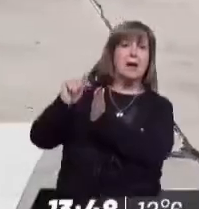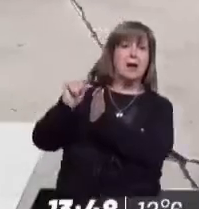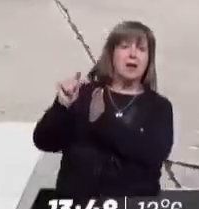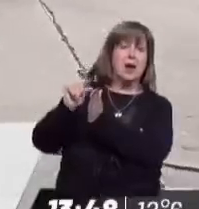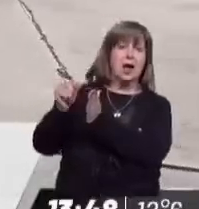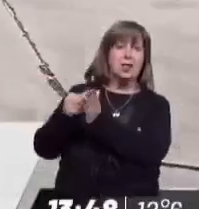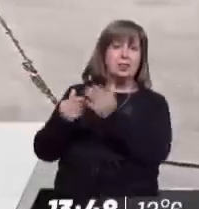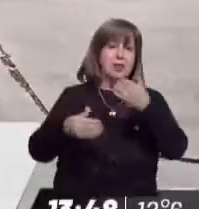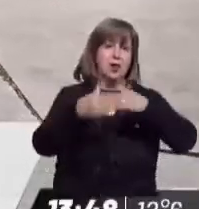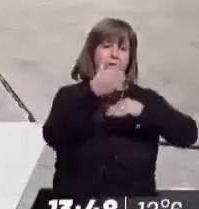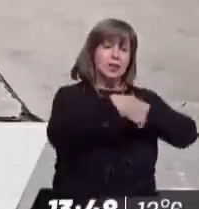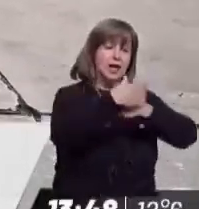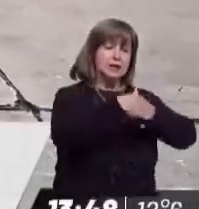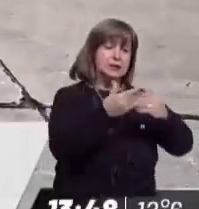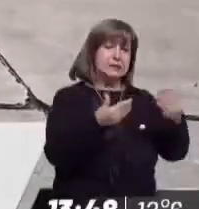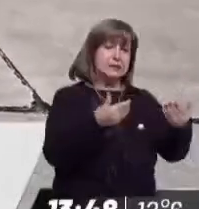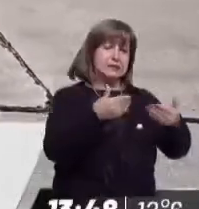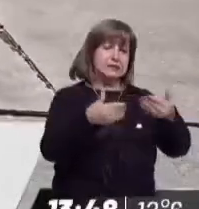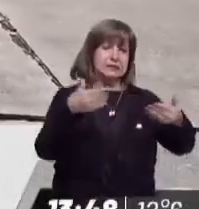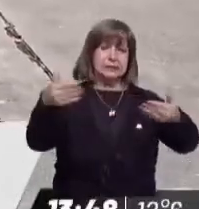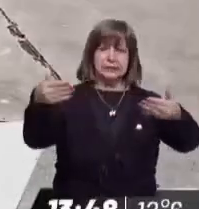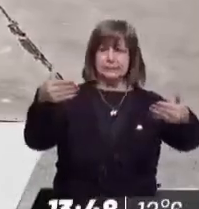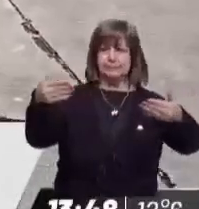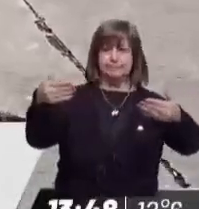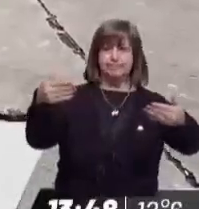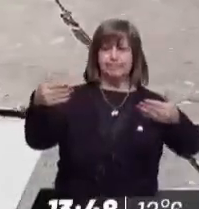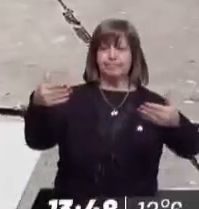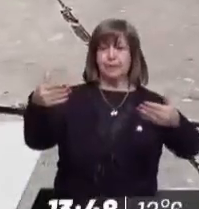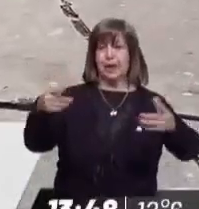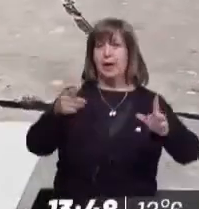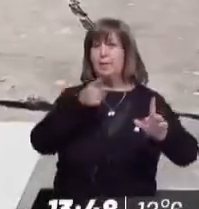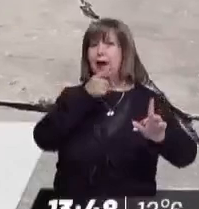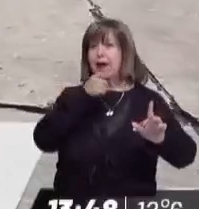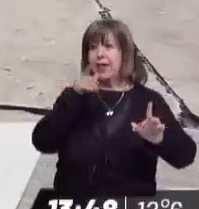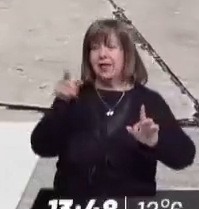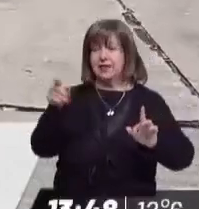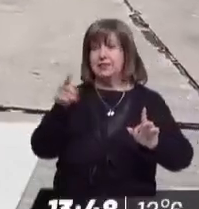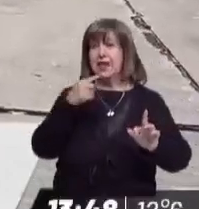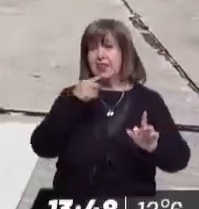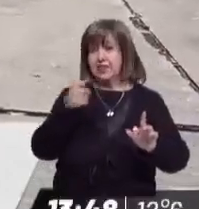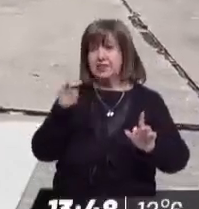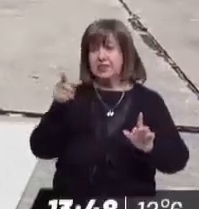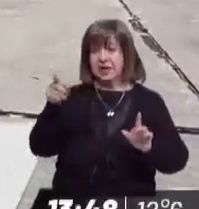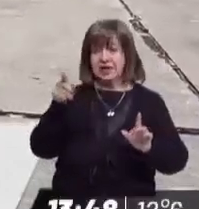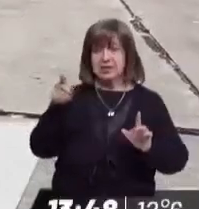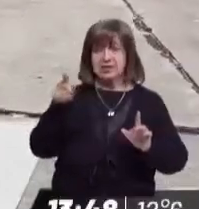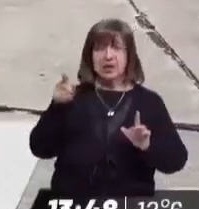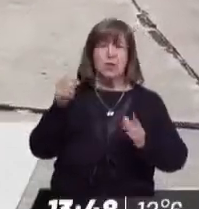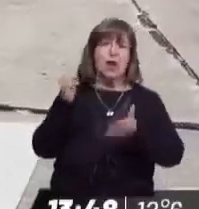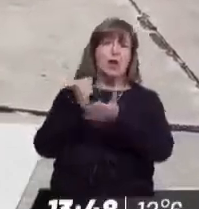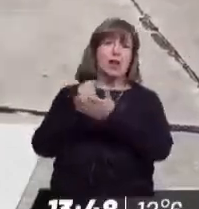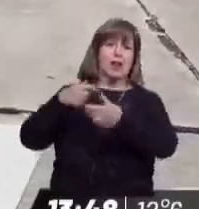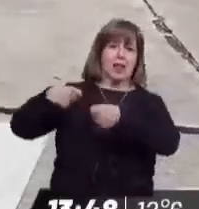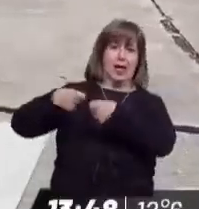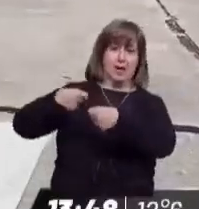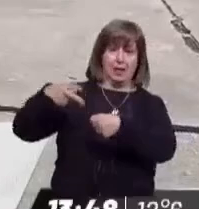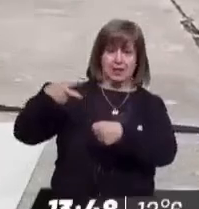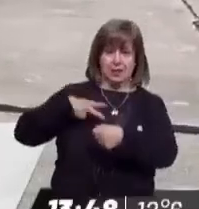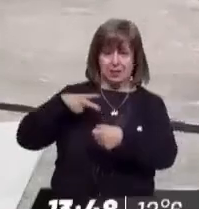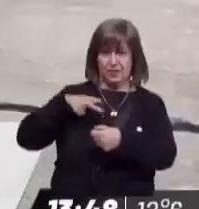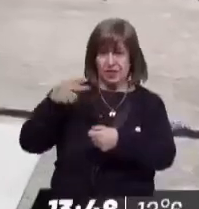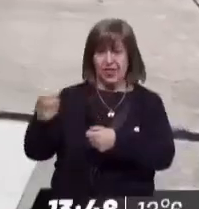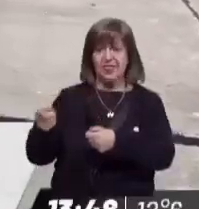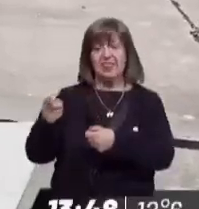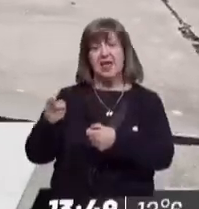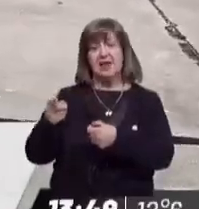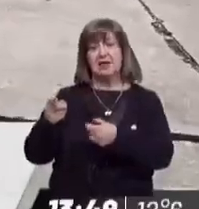a comparación de lo que es hoy día también transportarse o trasladarse a cualquier parte de lo que sería la ciudad de